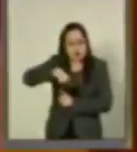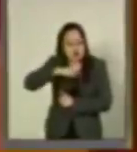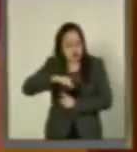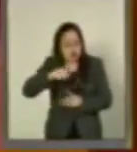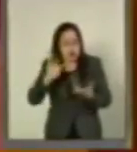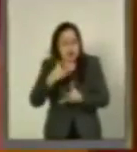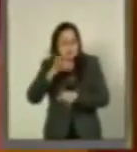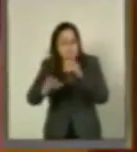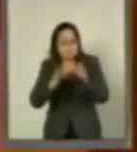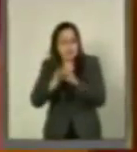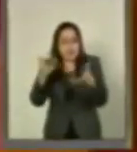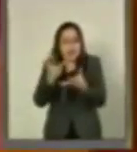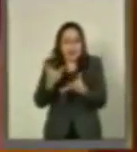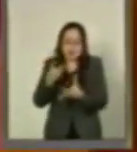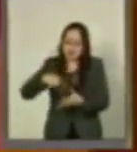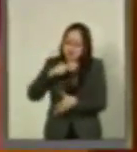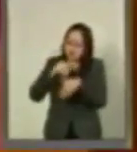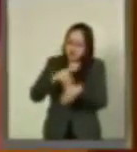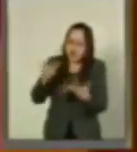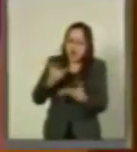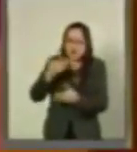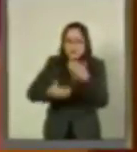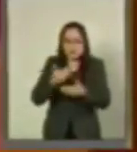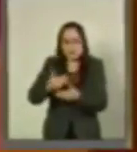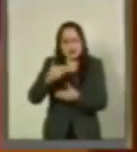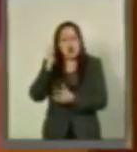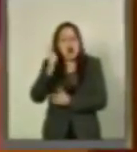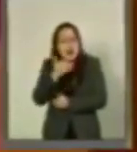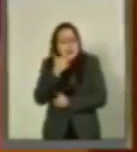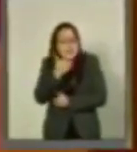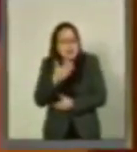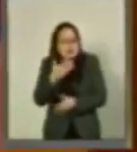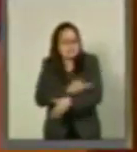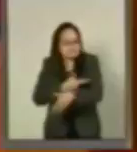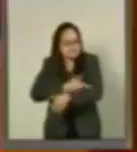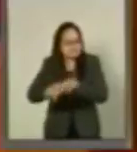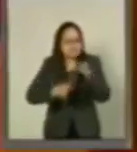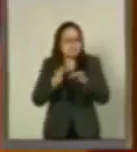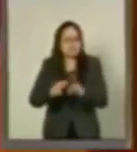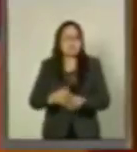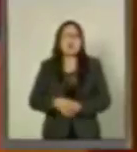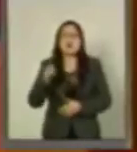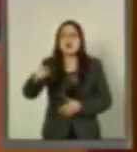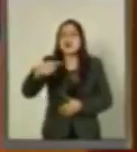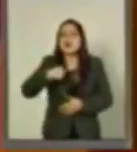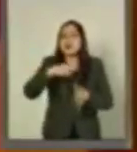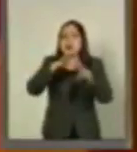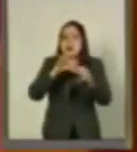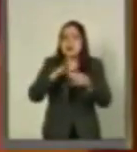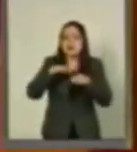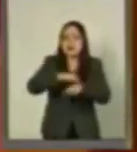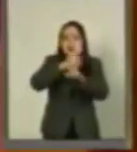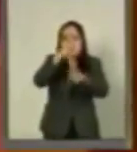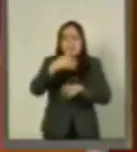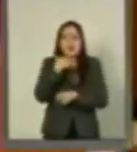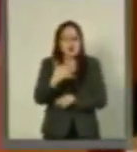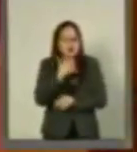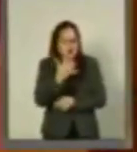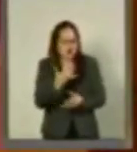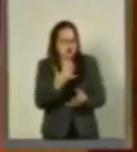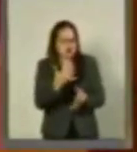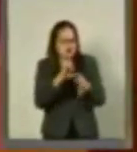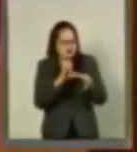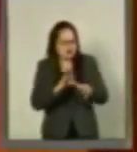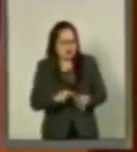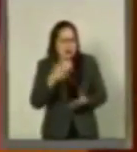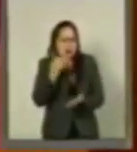y estamos pegados para que esto suceda y suceda de la mejor manera. Y usted refiere mucho al tema de corrupción. Lo